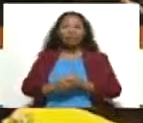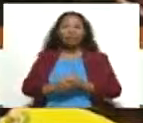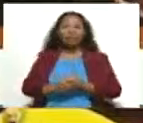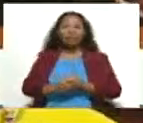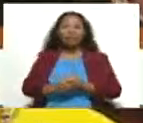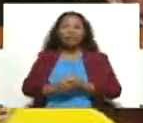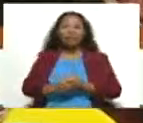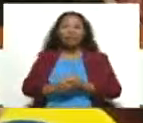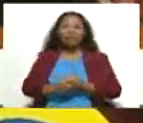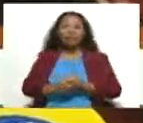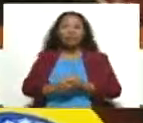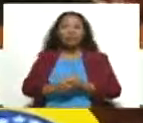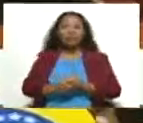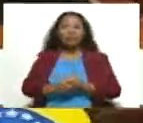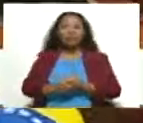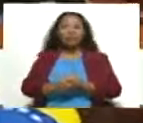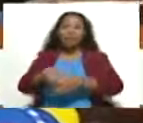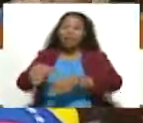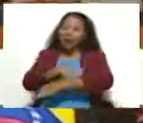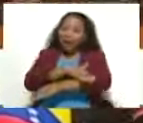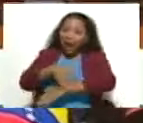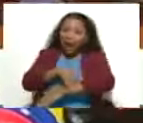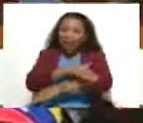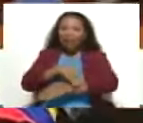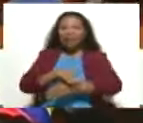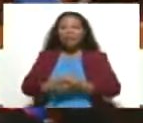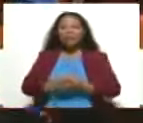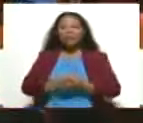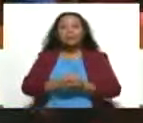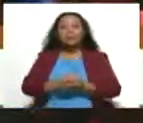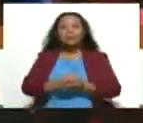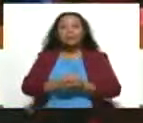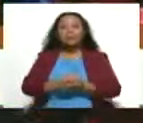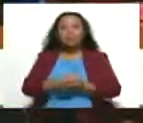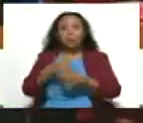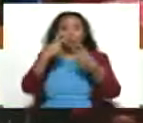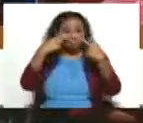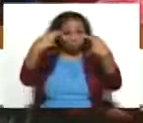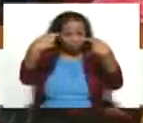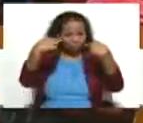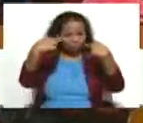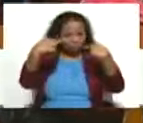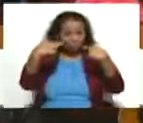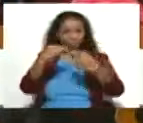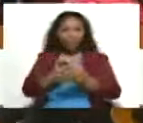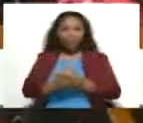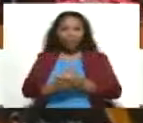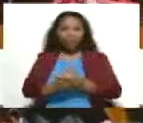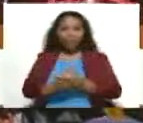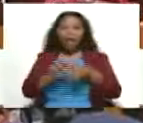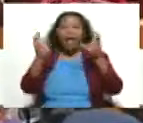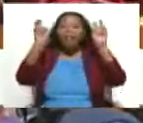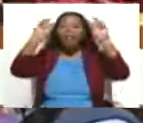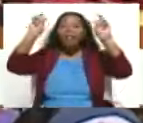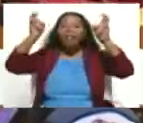En las calles. Mire, El tema del Esequibo, de